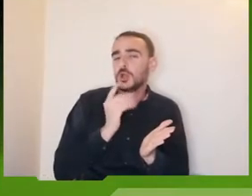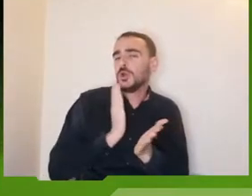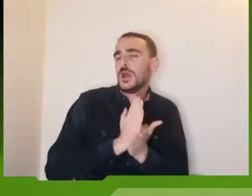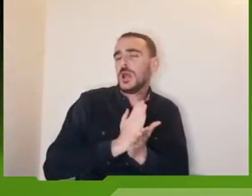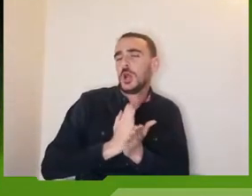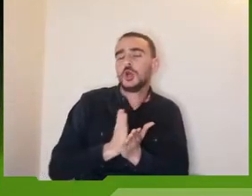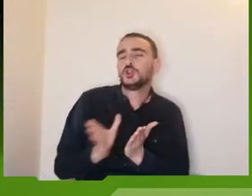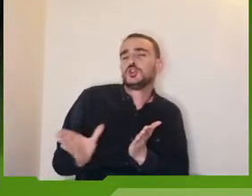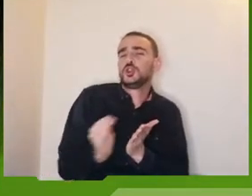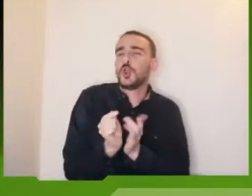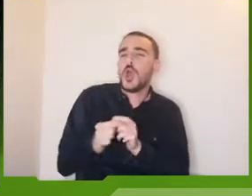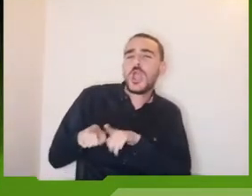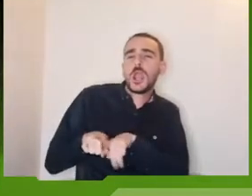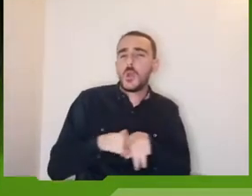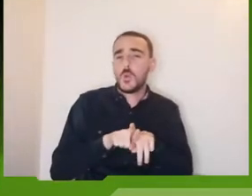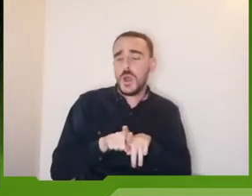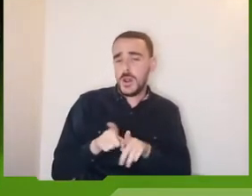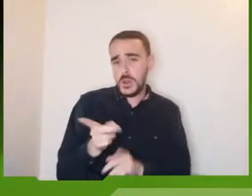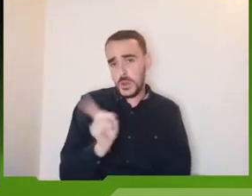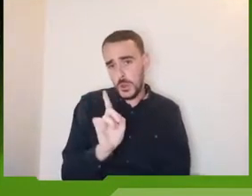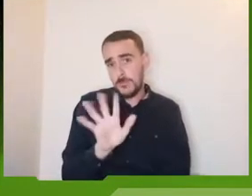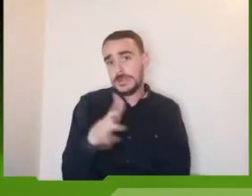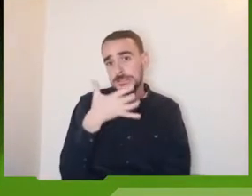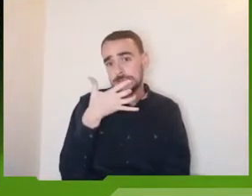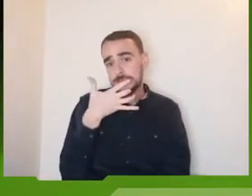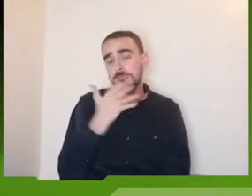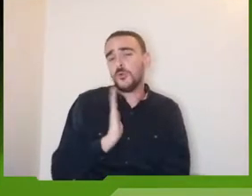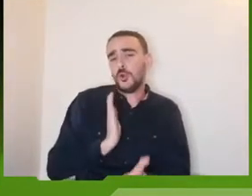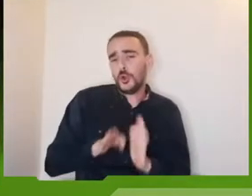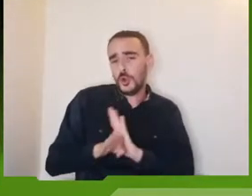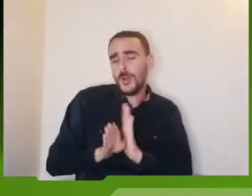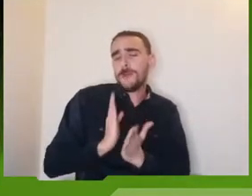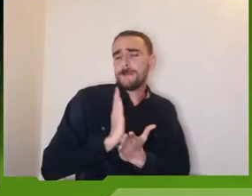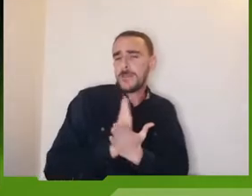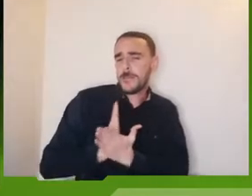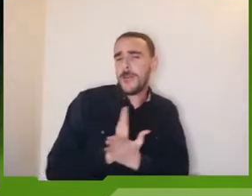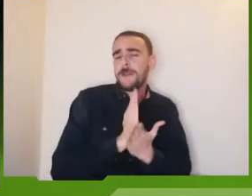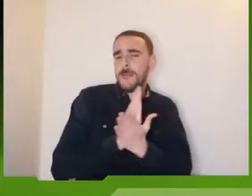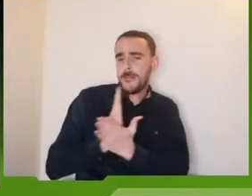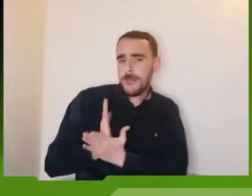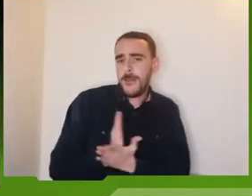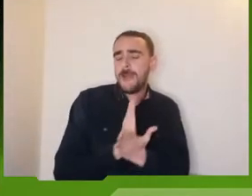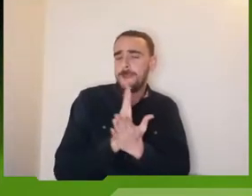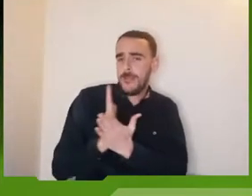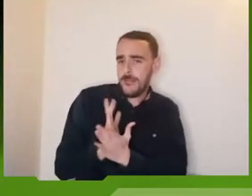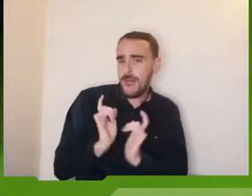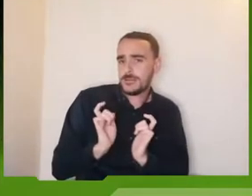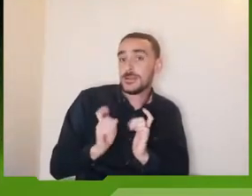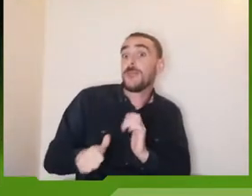sí que acaba siendo bastante uniforme. Se aprecia, ¿no?